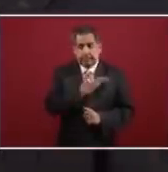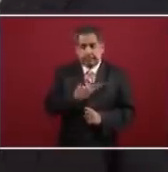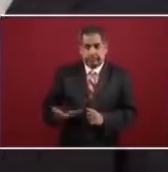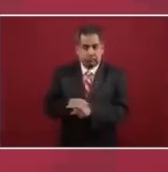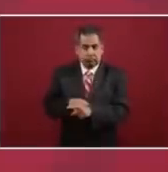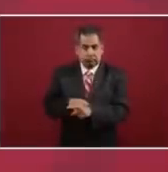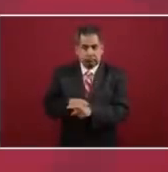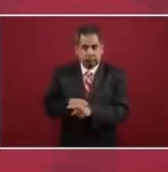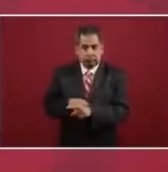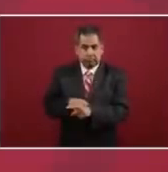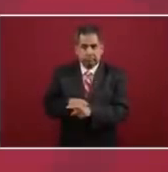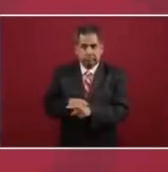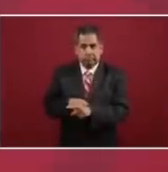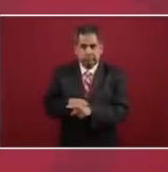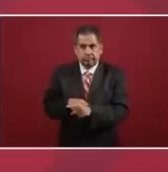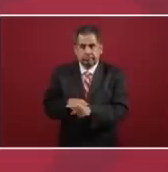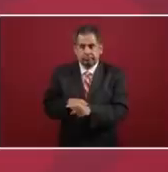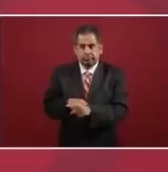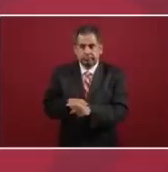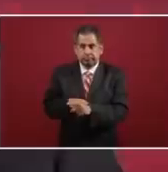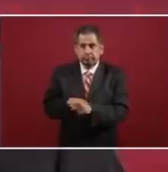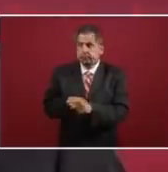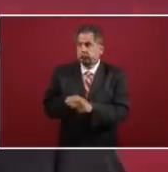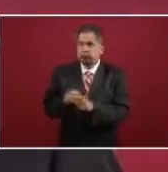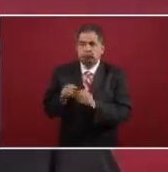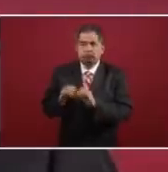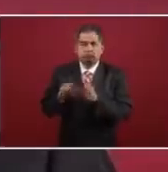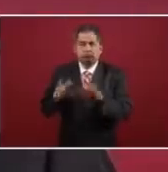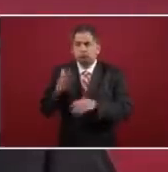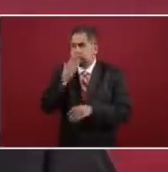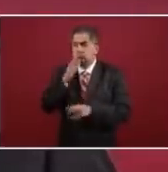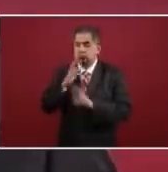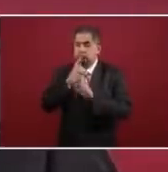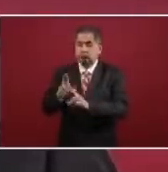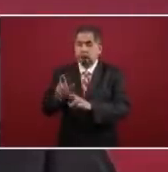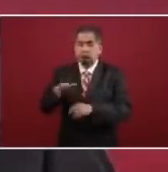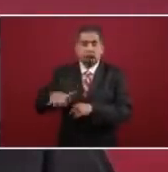indígena dejó muy buenos resultados.